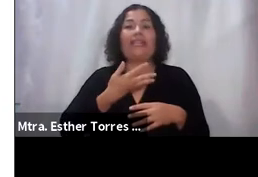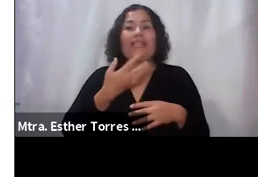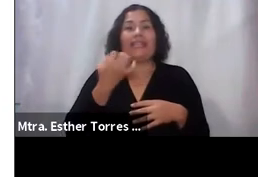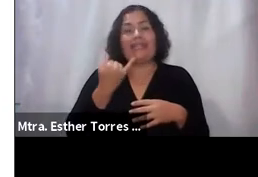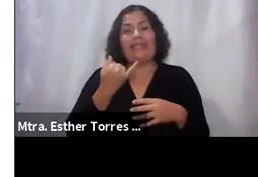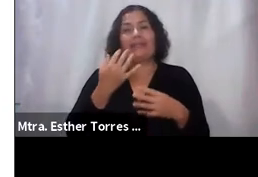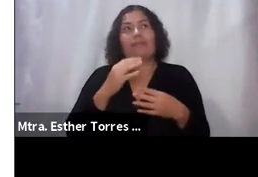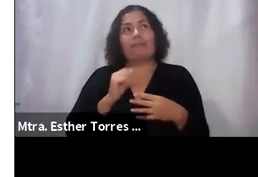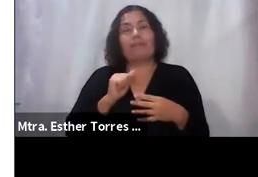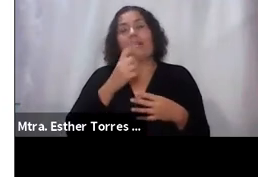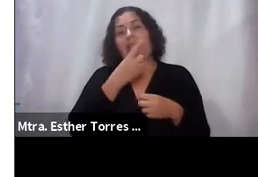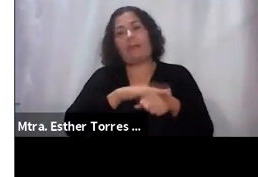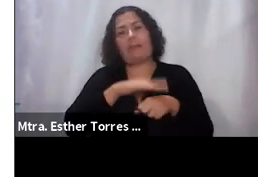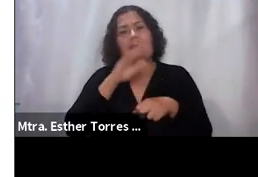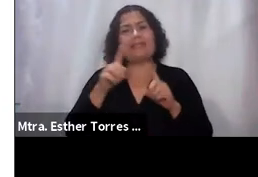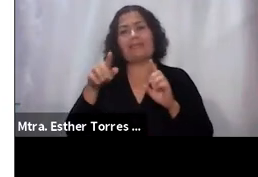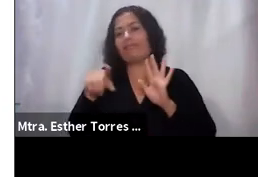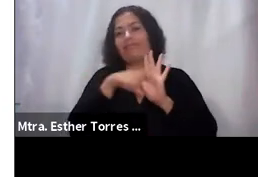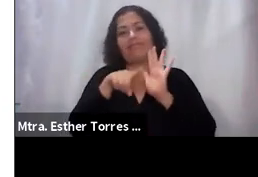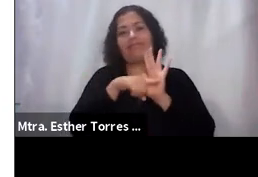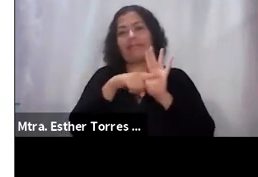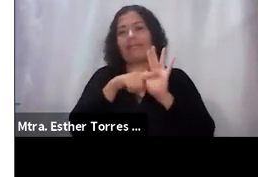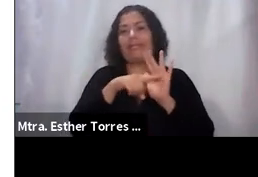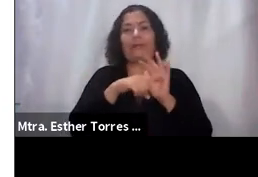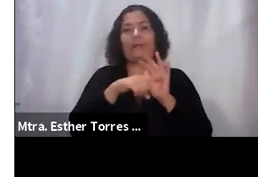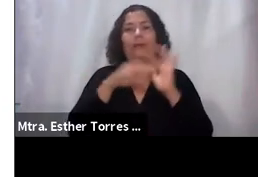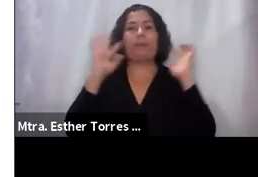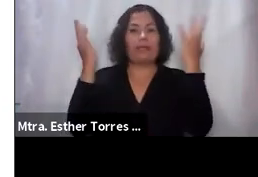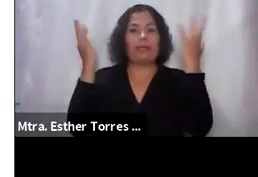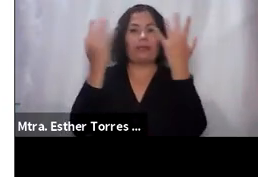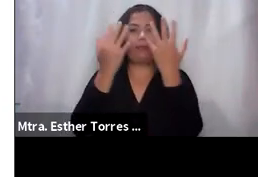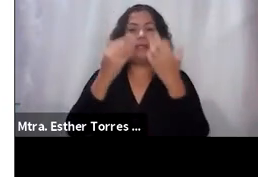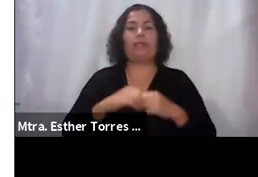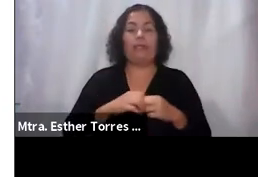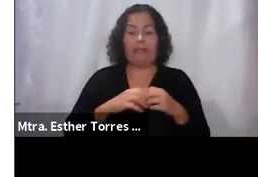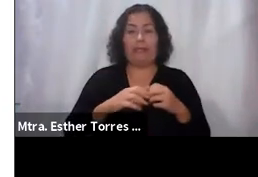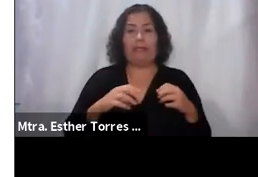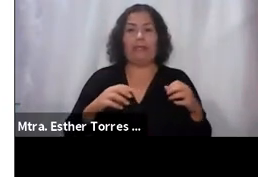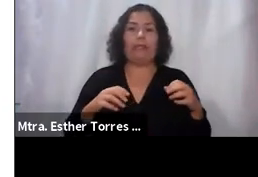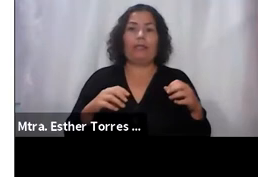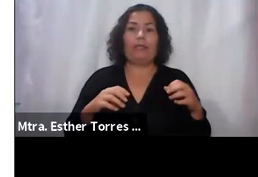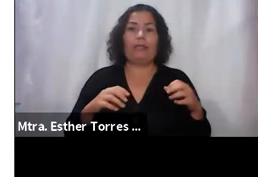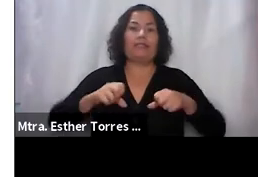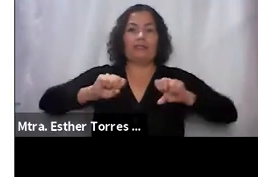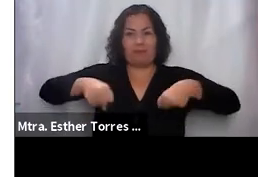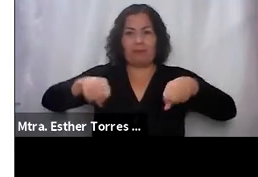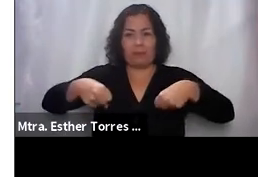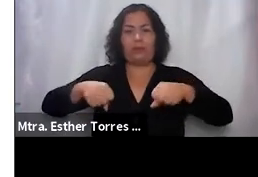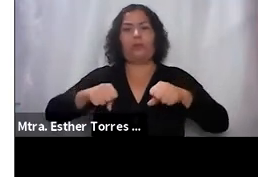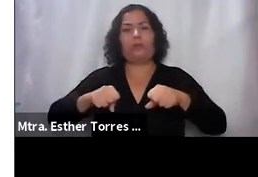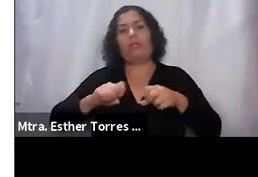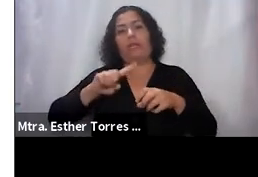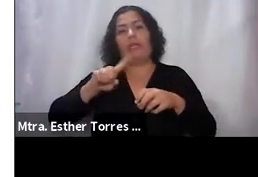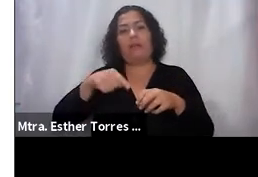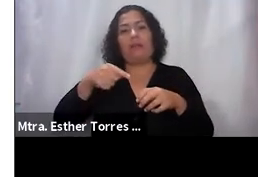negativo. Las motocicletas, bueno, pues sí, utilizan menos espacio público por persona, no tiene